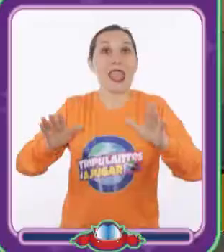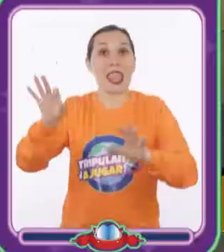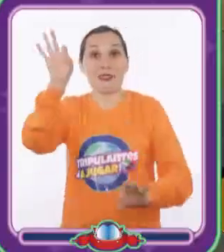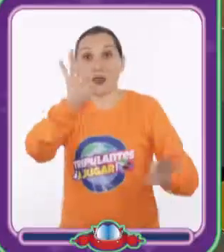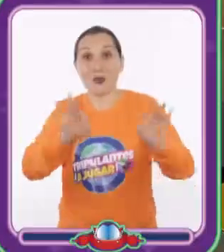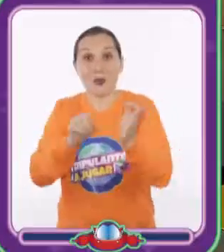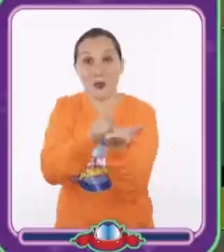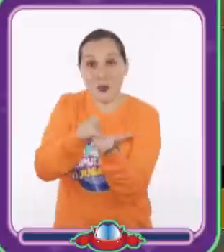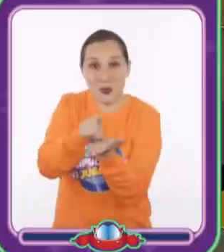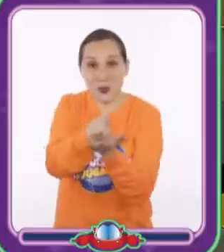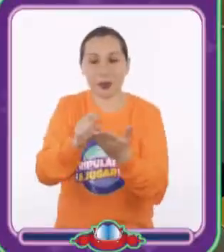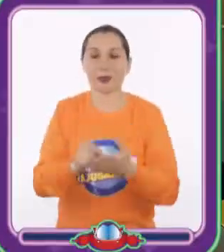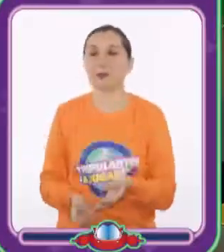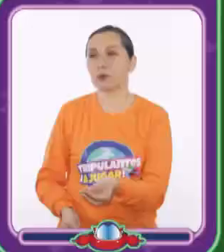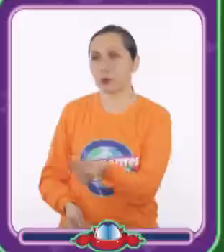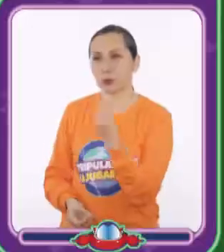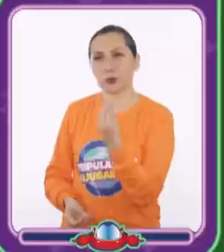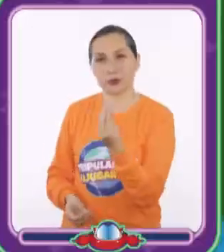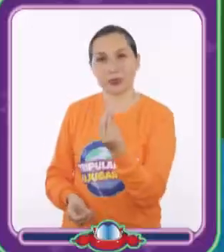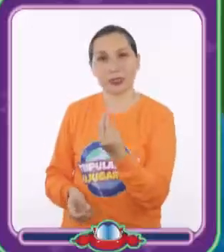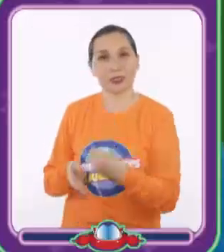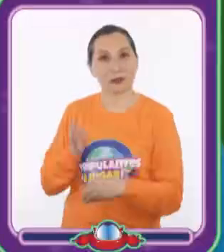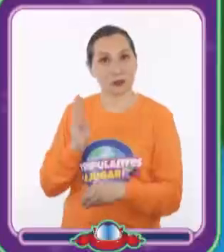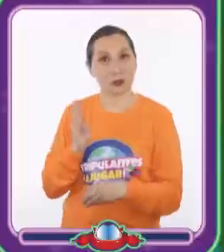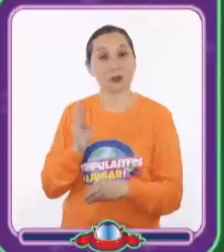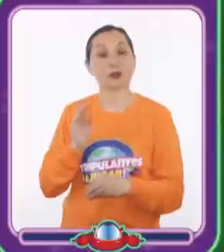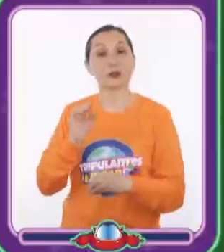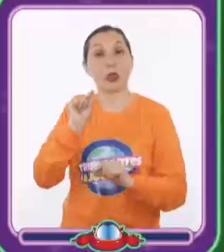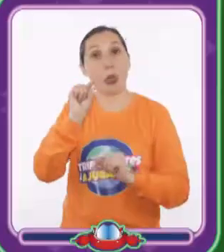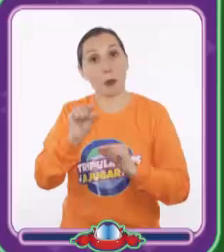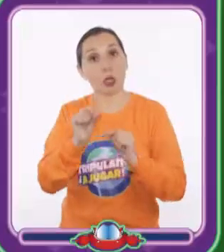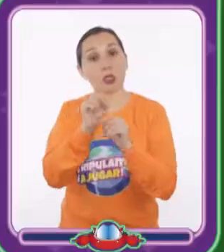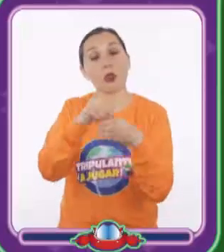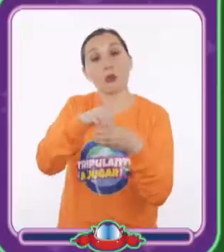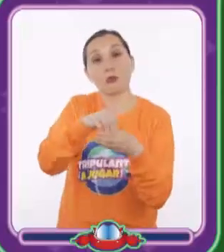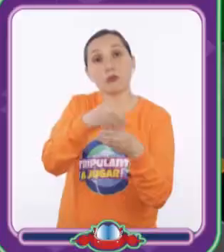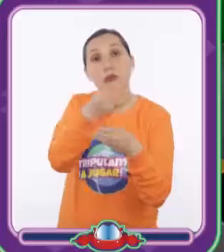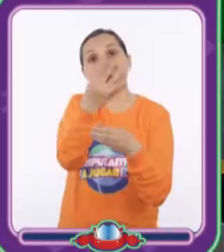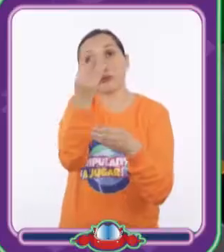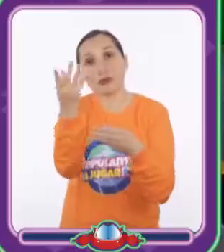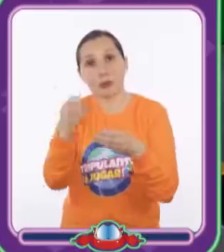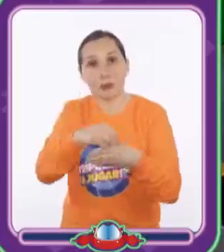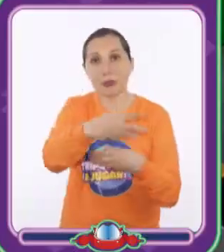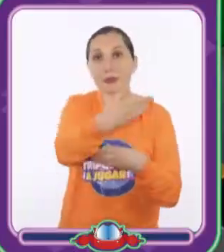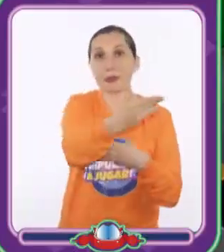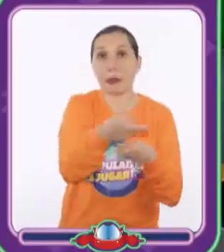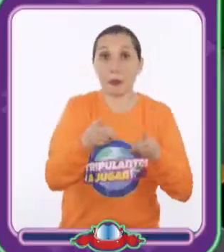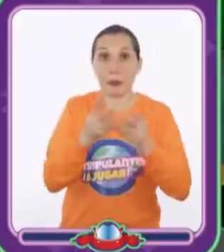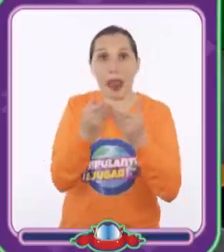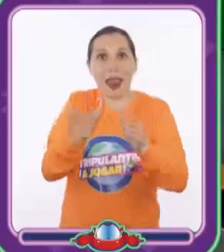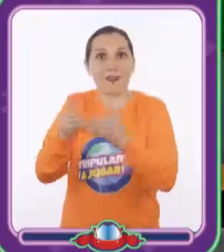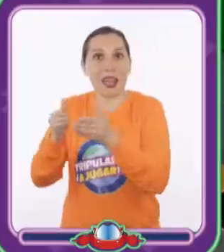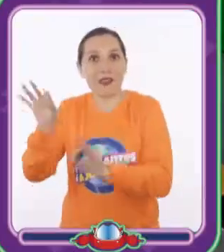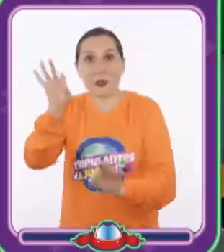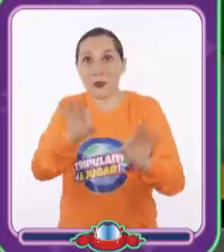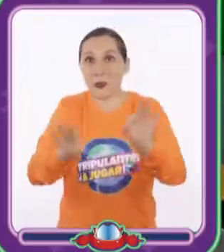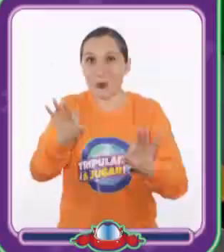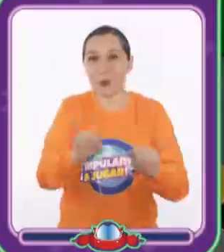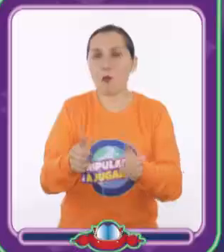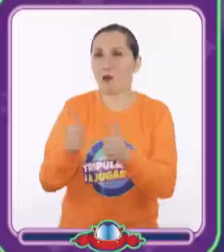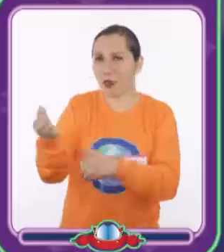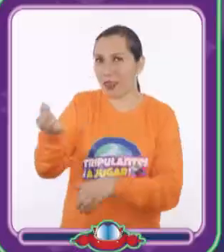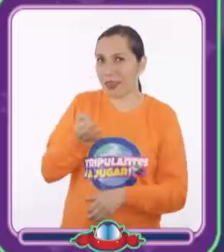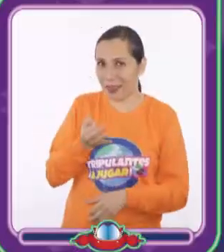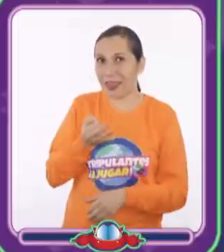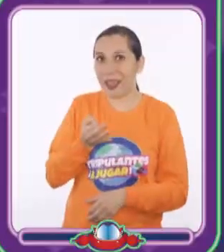a liberar los insectos! Muy bien, Bruno, cada vez van a ir saliendo de a poquito un frasco que nos va a permitir liberar a los insectos,